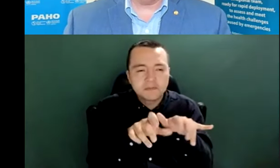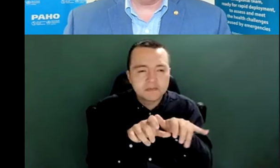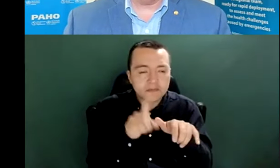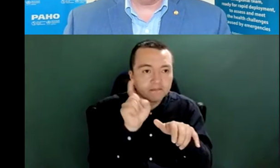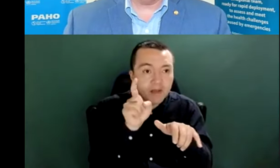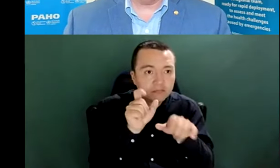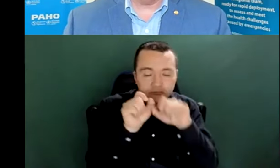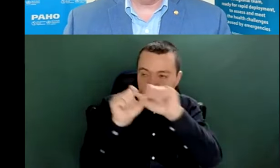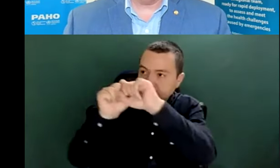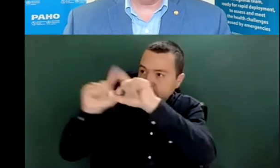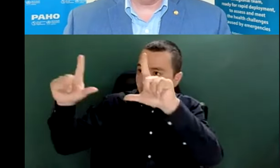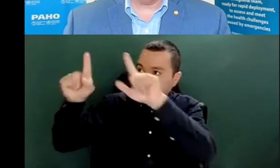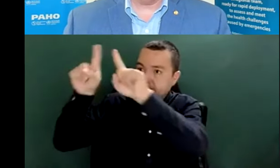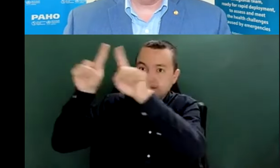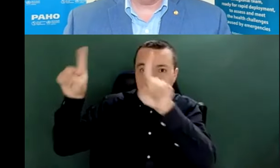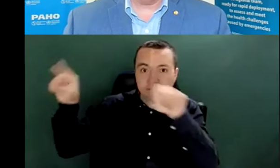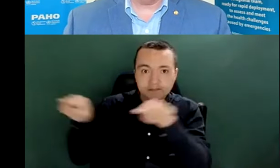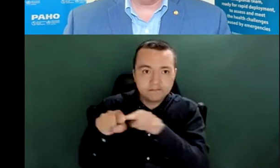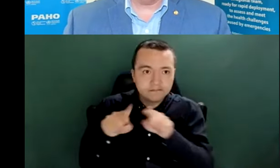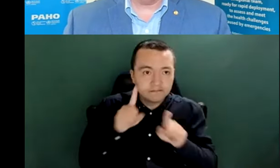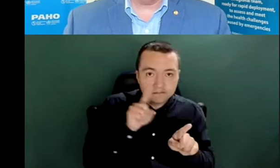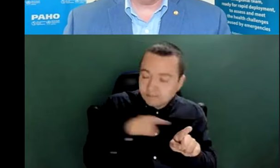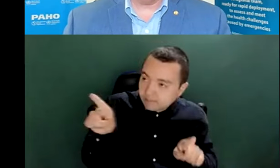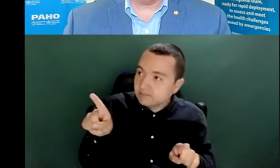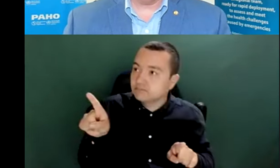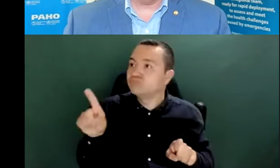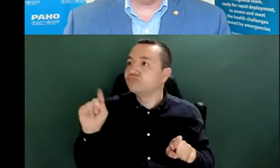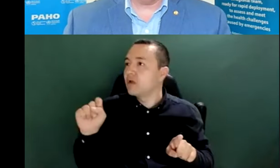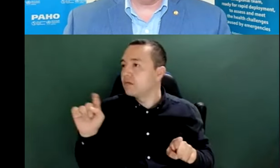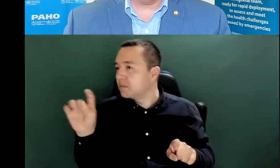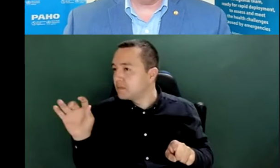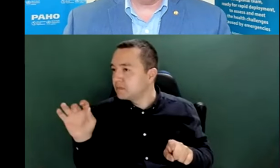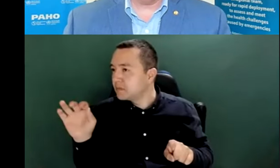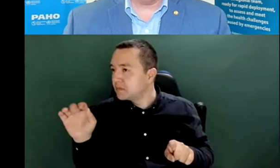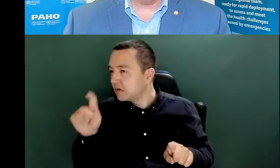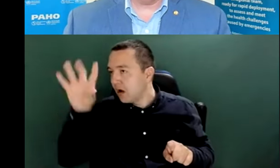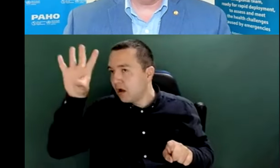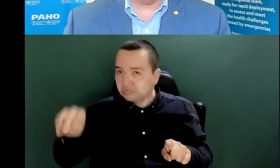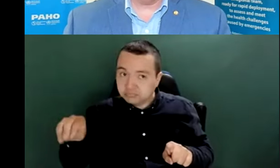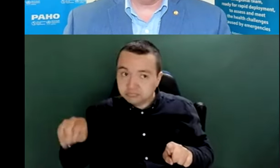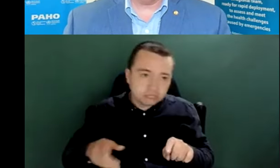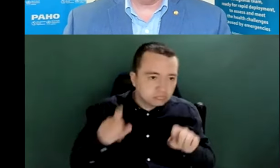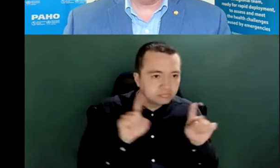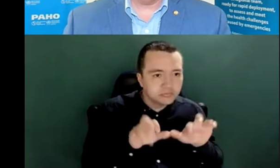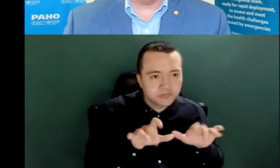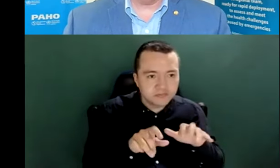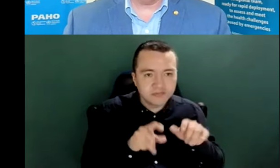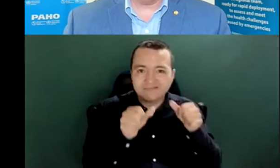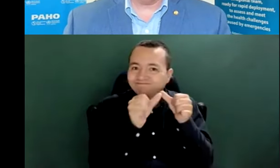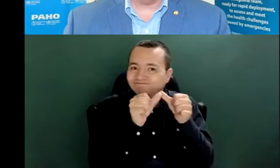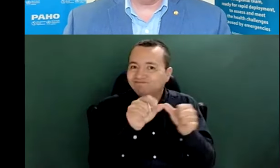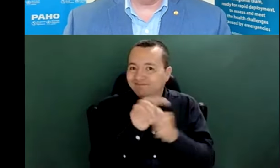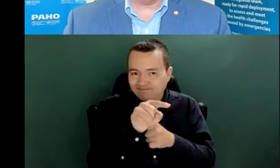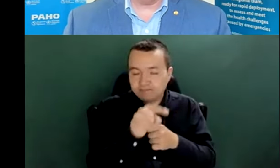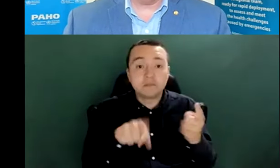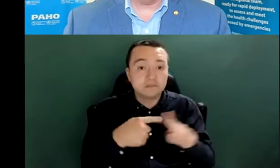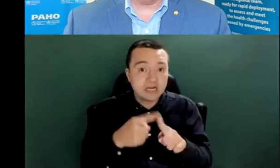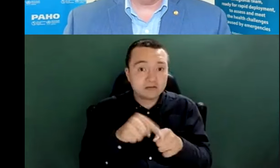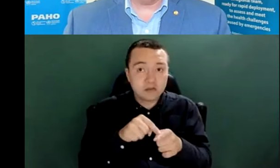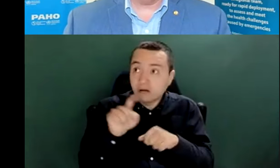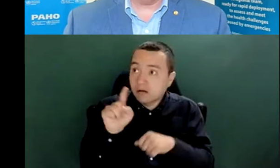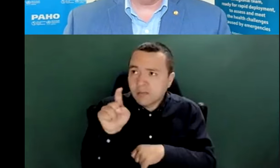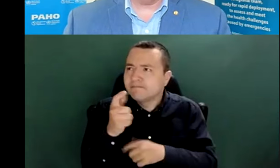este portal, a esa colección. Y una mejora muy importante, la habilidad de descargar los